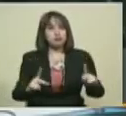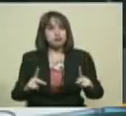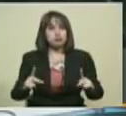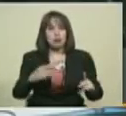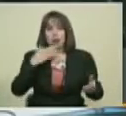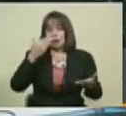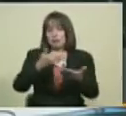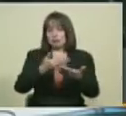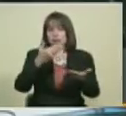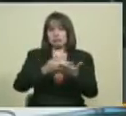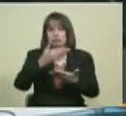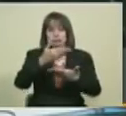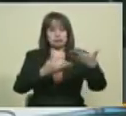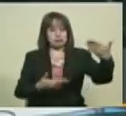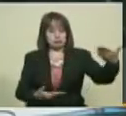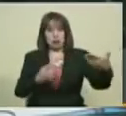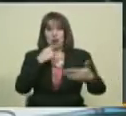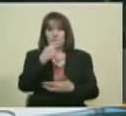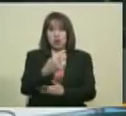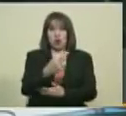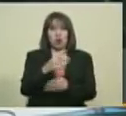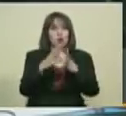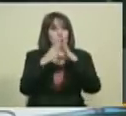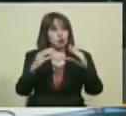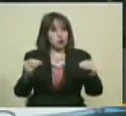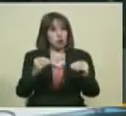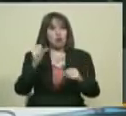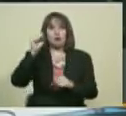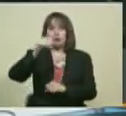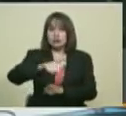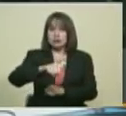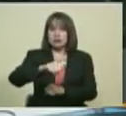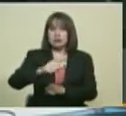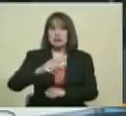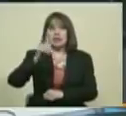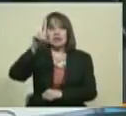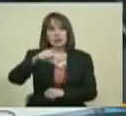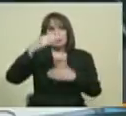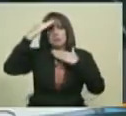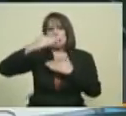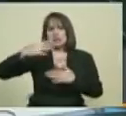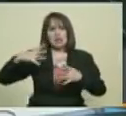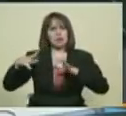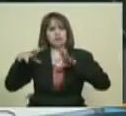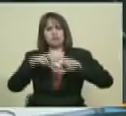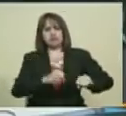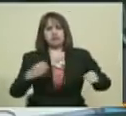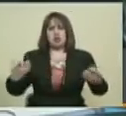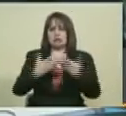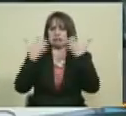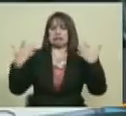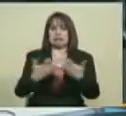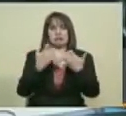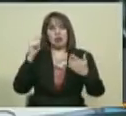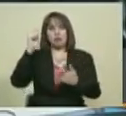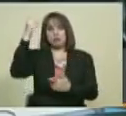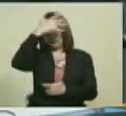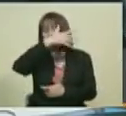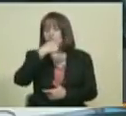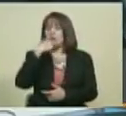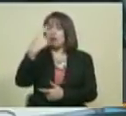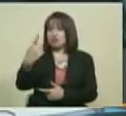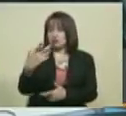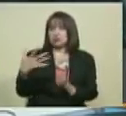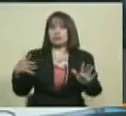representante de San Vicente y las Granadinas. Todas las opciones incluye también la opción militar, así lo ha dicho el presidente Trump y así lo han ido